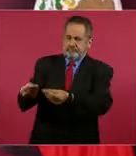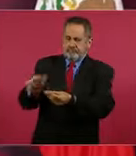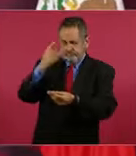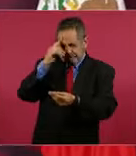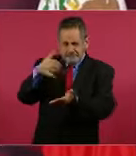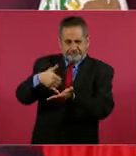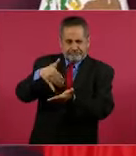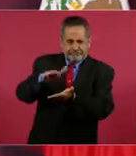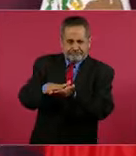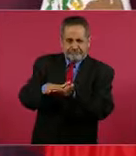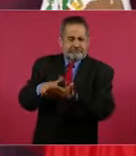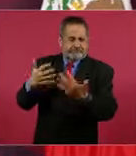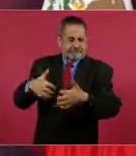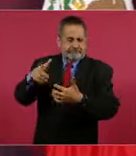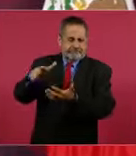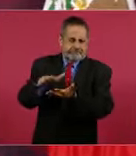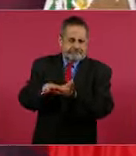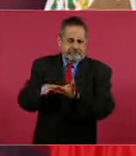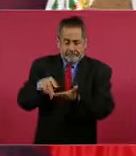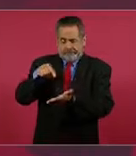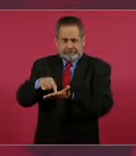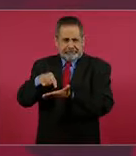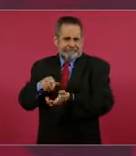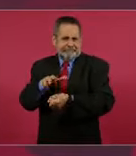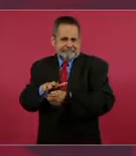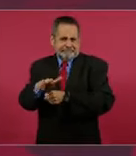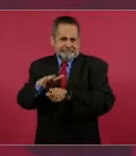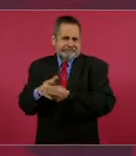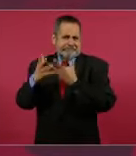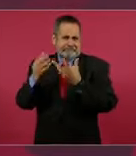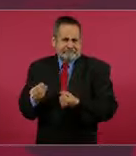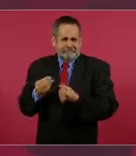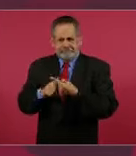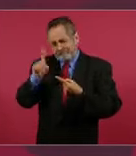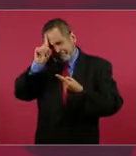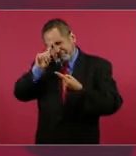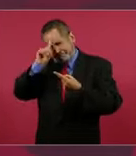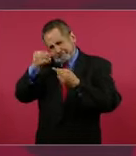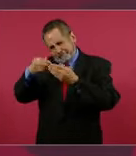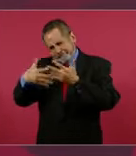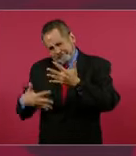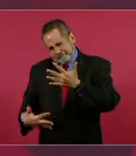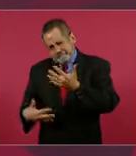a la editorial. Y ahí en el libro vienen muchas cosas,